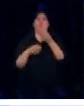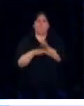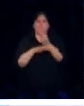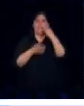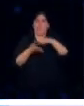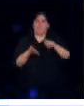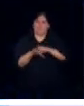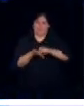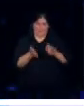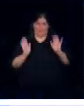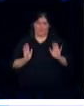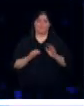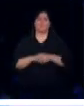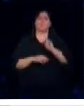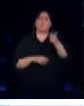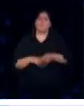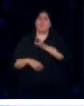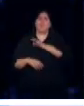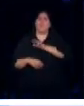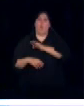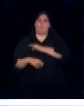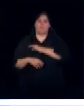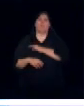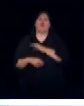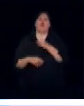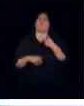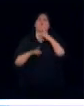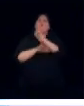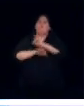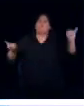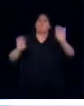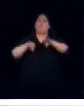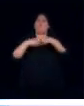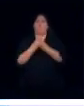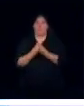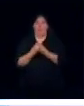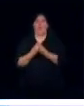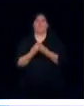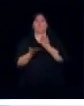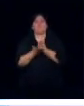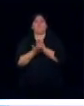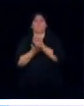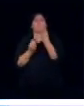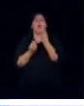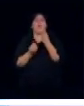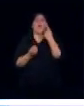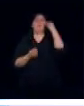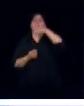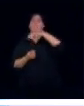espacio político nos quiere llevar a vivir nuevamente a la caverna, a las personas LGBT al closet, ¿no? Al armario de nuevo,